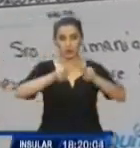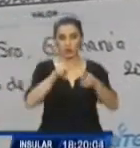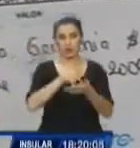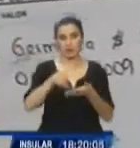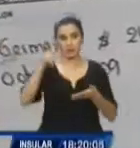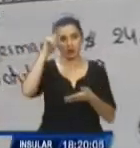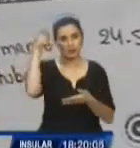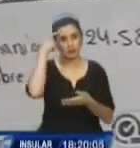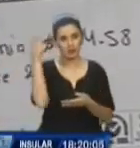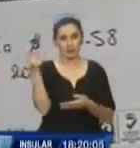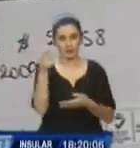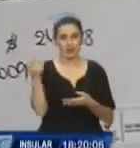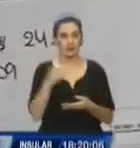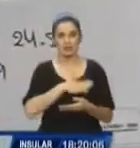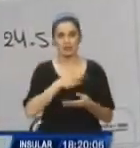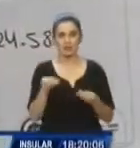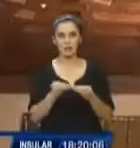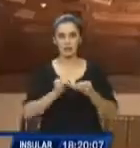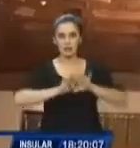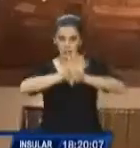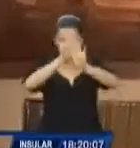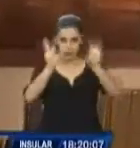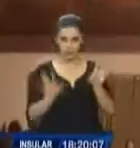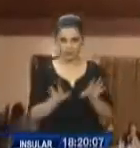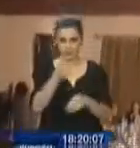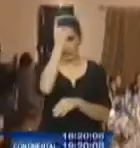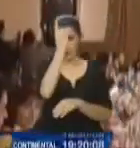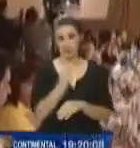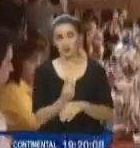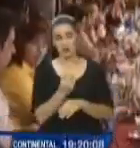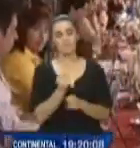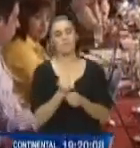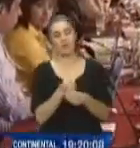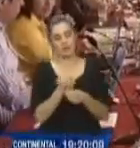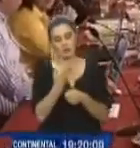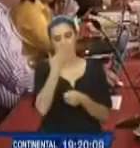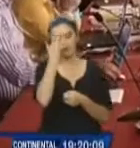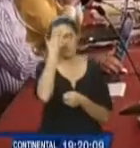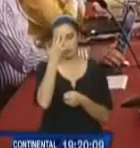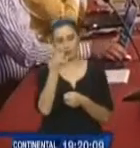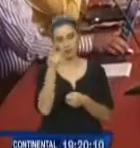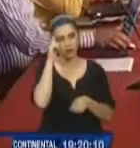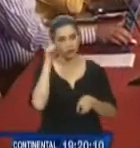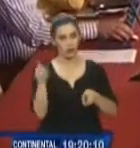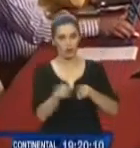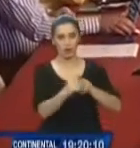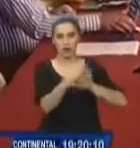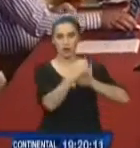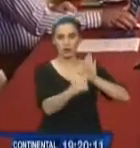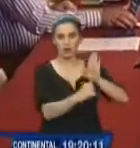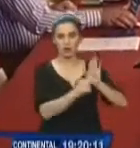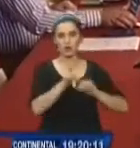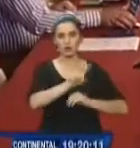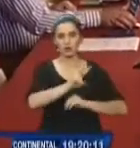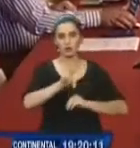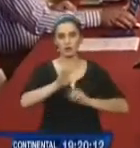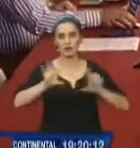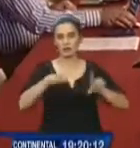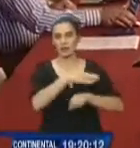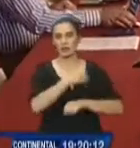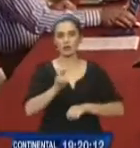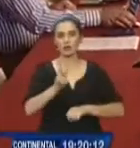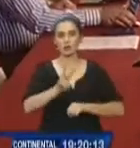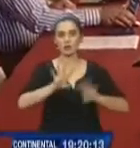el Estado deberán ser mucho más claros. La decisión fue tomada considerando los artículos 227 y 295